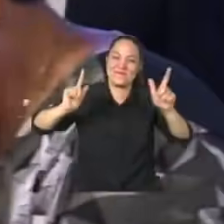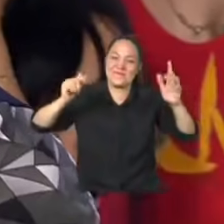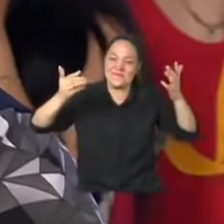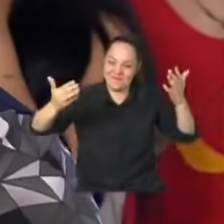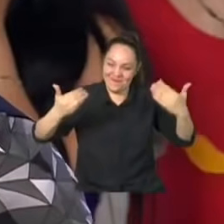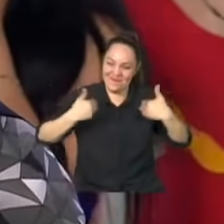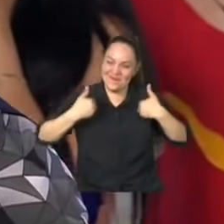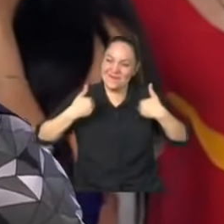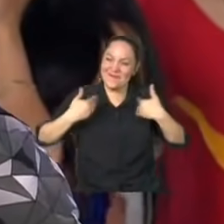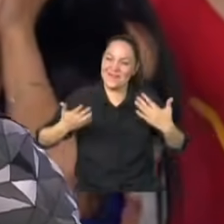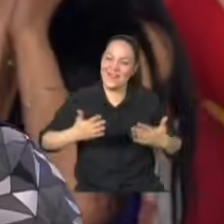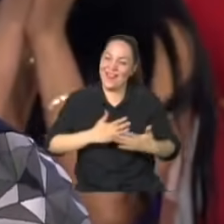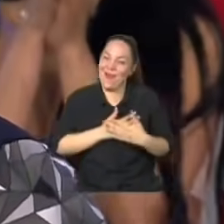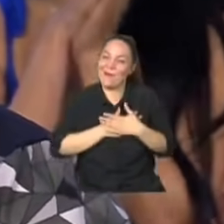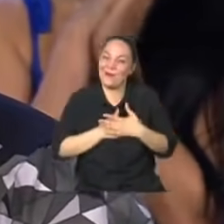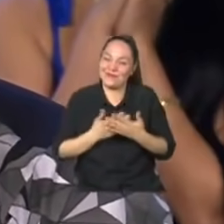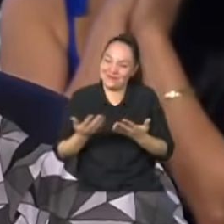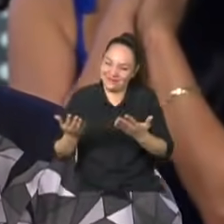Pégame.